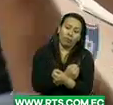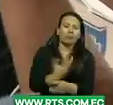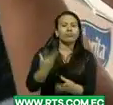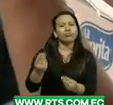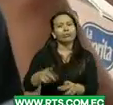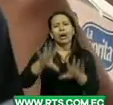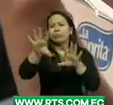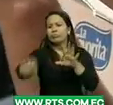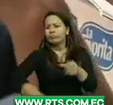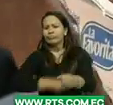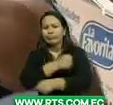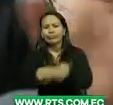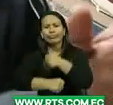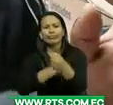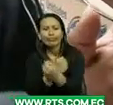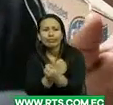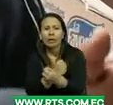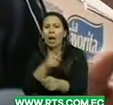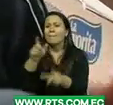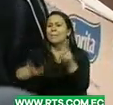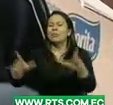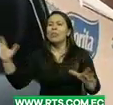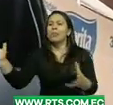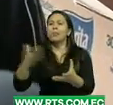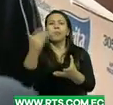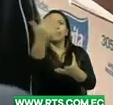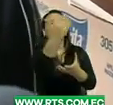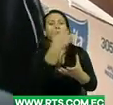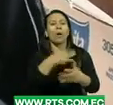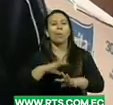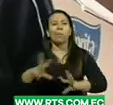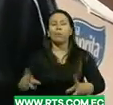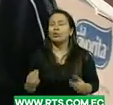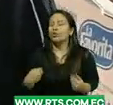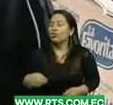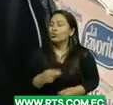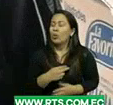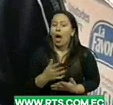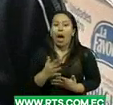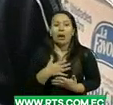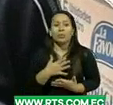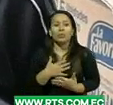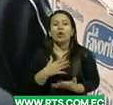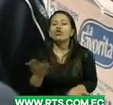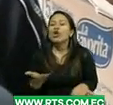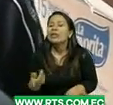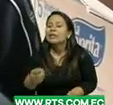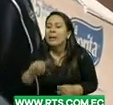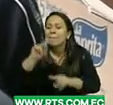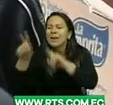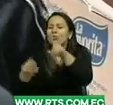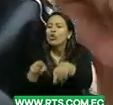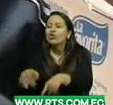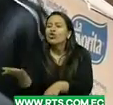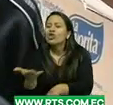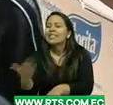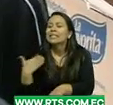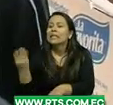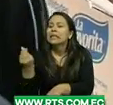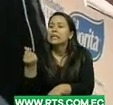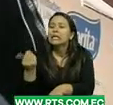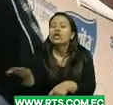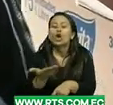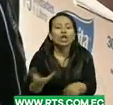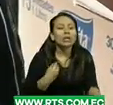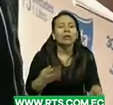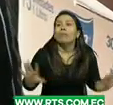Tapada. Sí. No podemos gritar nada. En día ahí, dame toda la plata lo que tiene. Donde tiene su carro, todo, dame todo. No